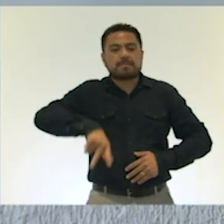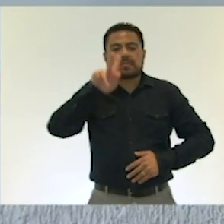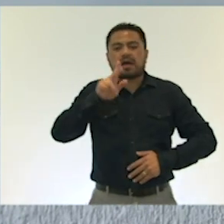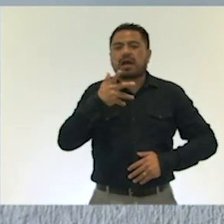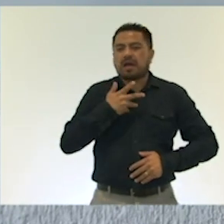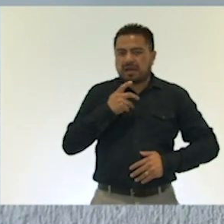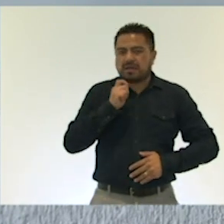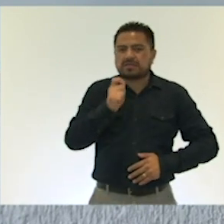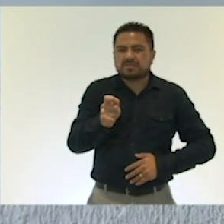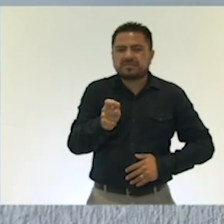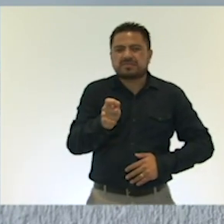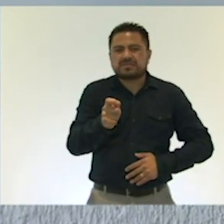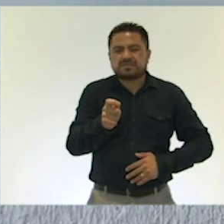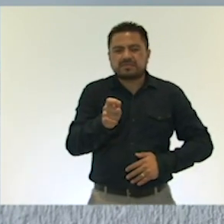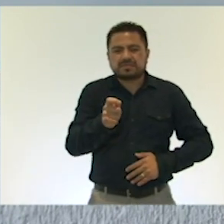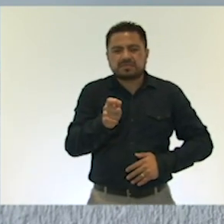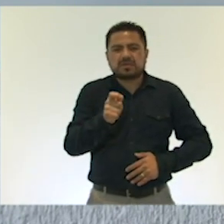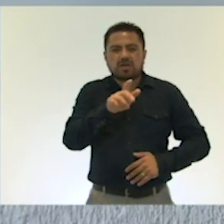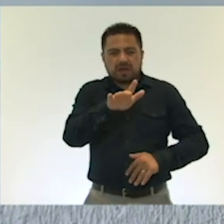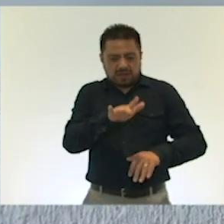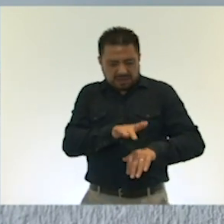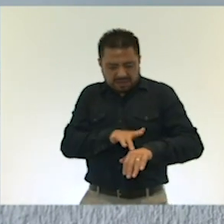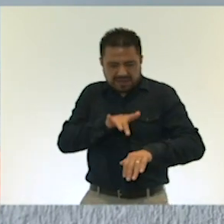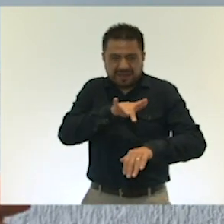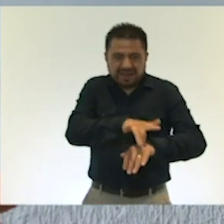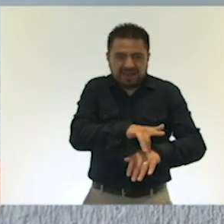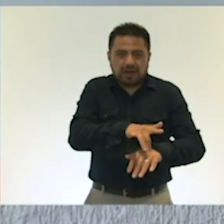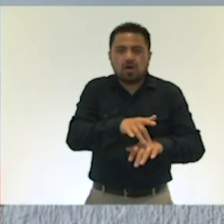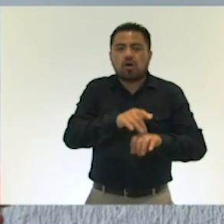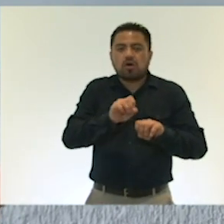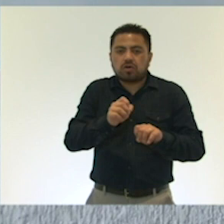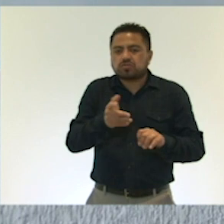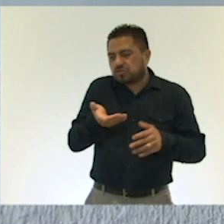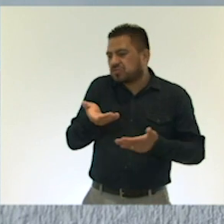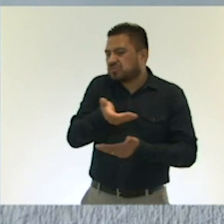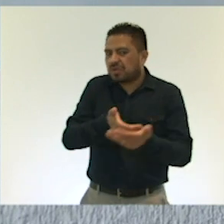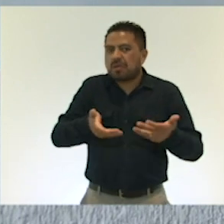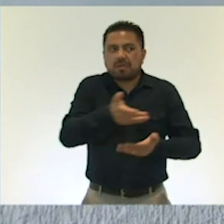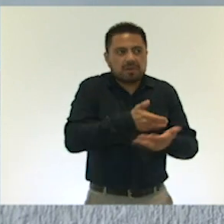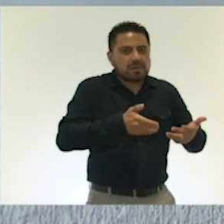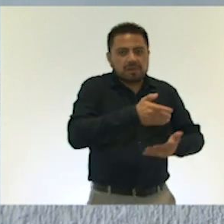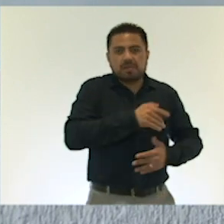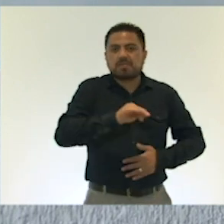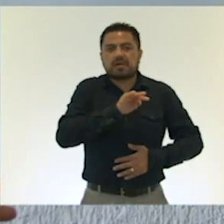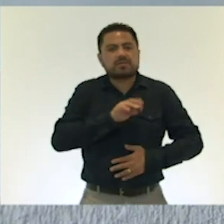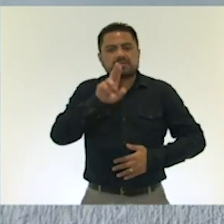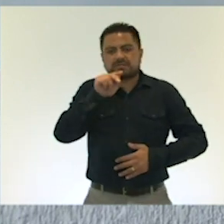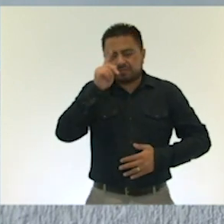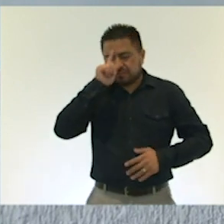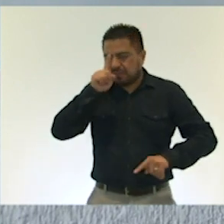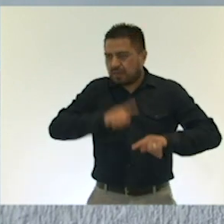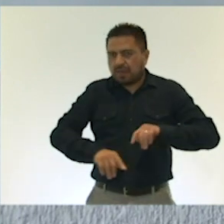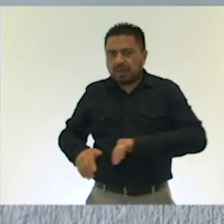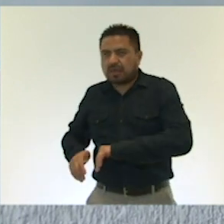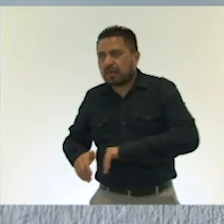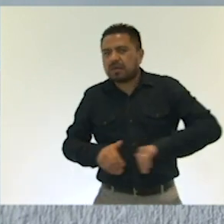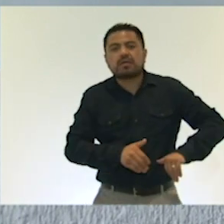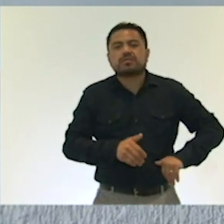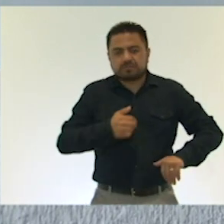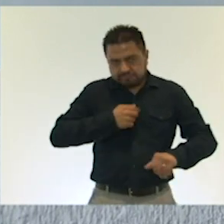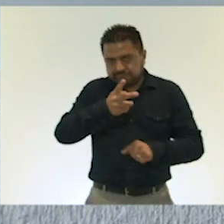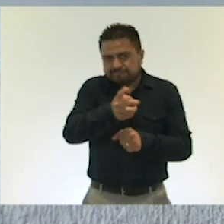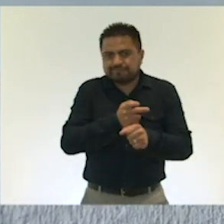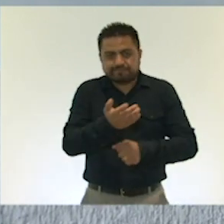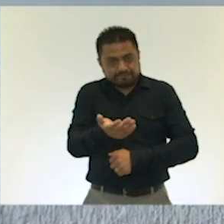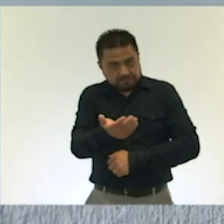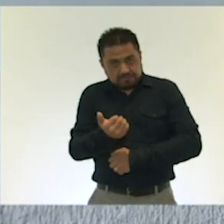está la parte táctil o social y que no podemos dejar rezagada. Los invito